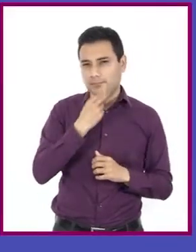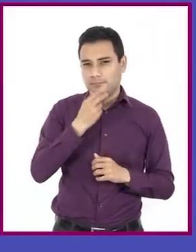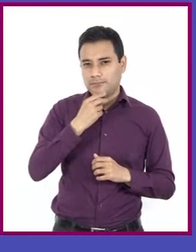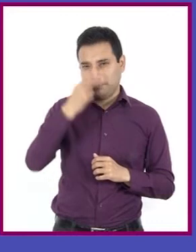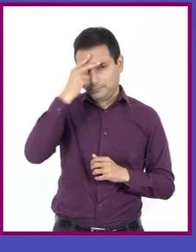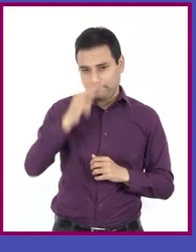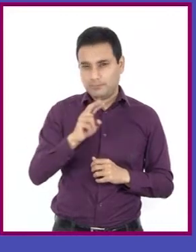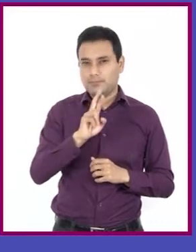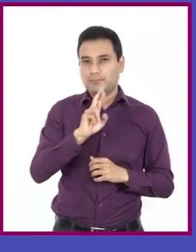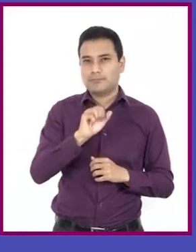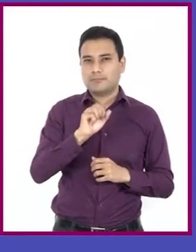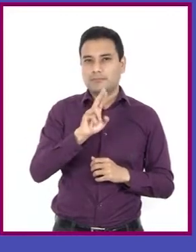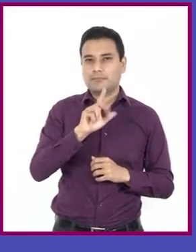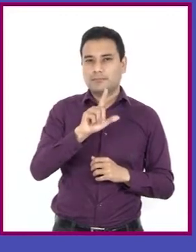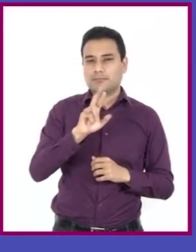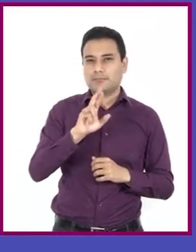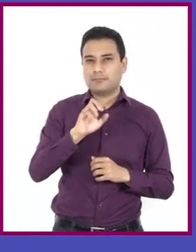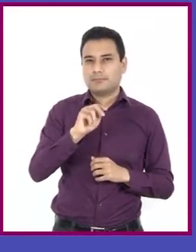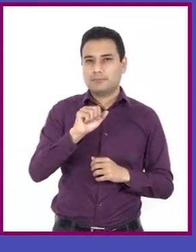Renán.